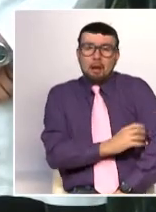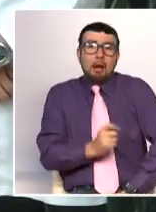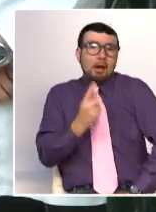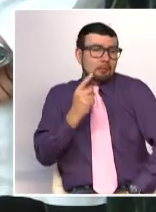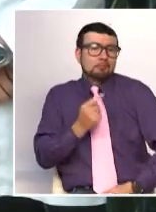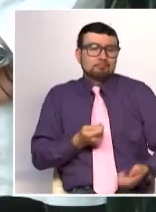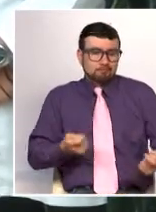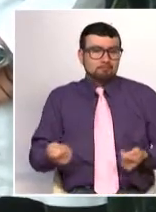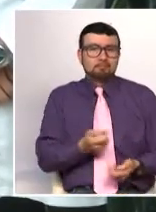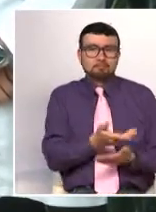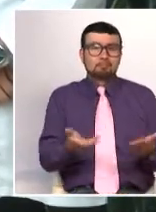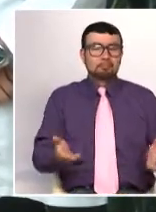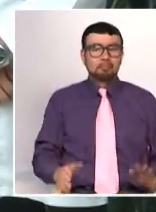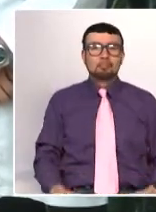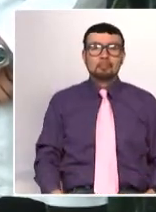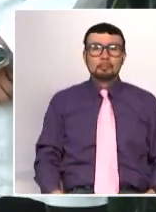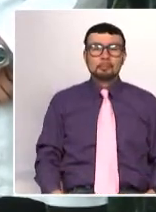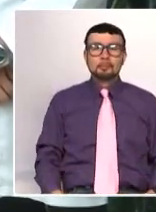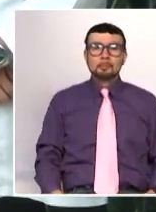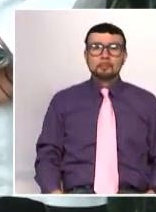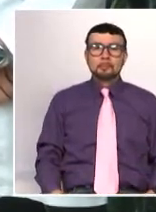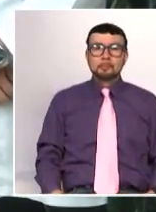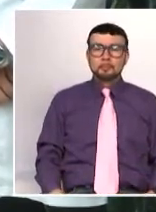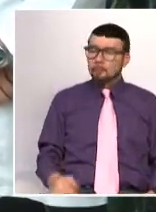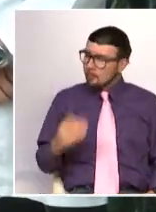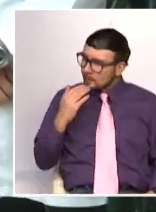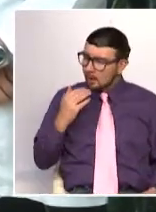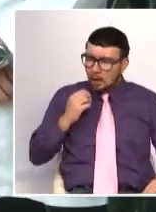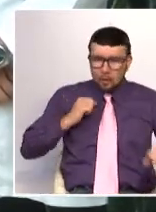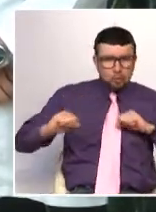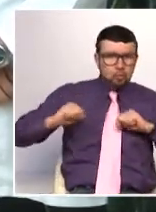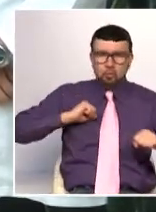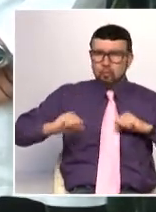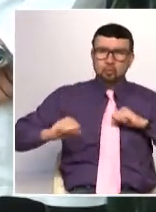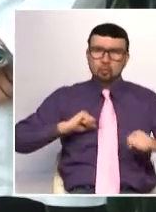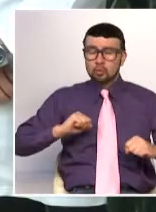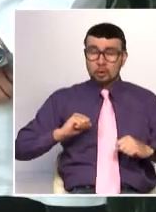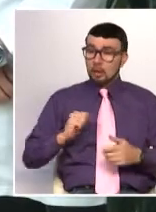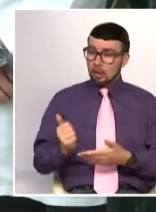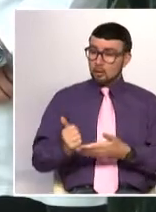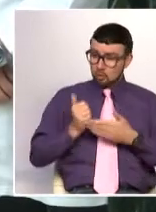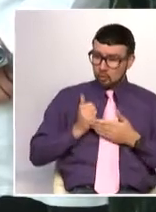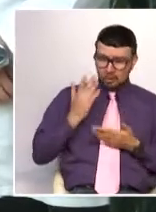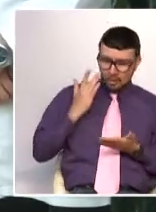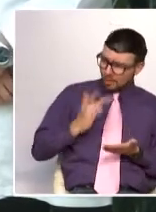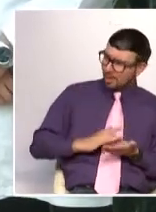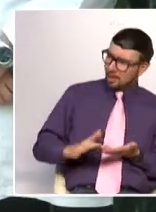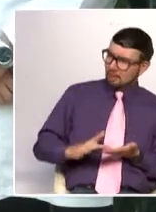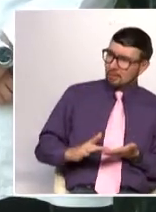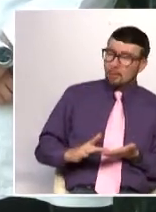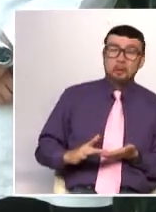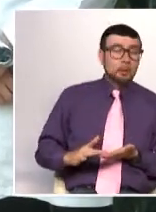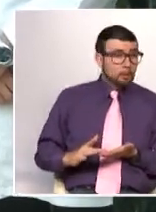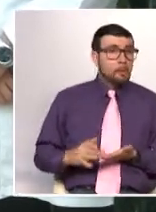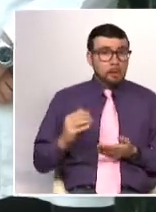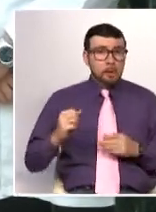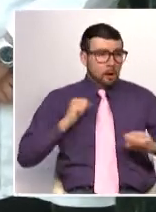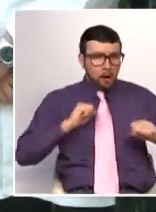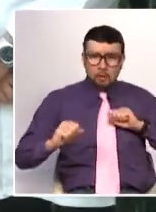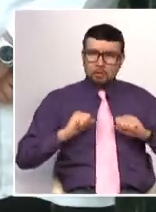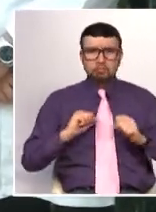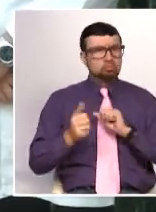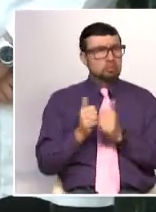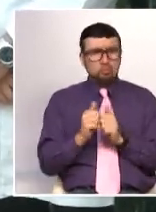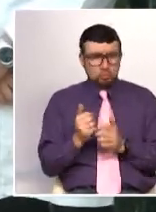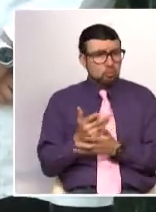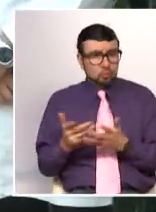articulaciones el ejercicio como proceso de desintoxicación bueno el ejercicio es importantísimo el ejercicio se